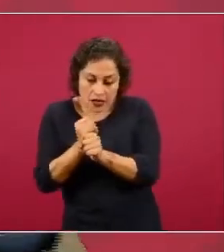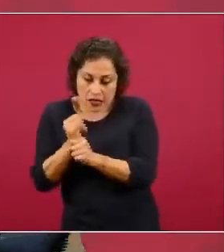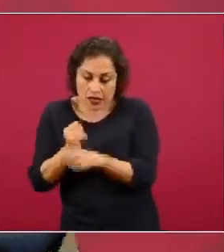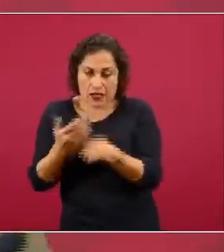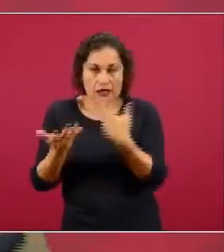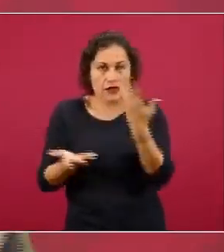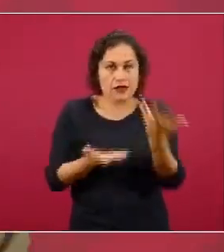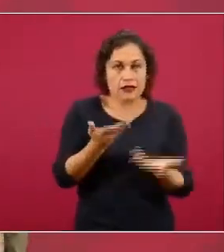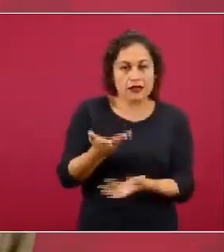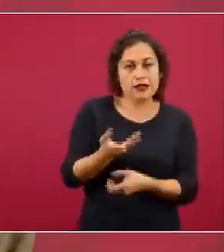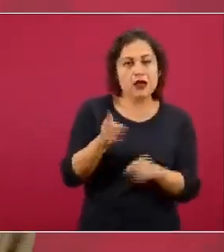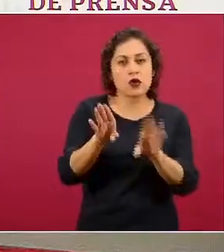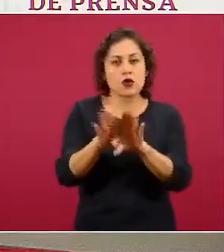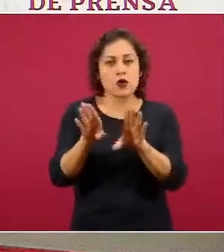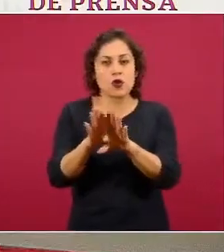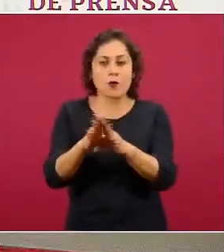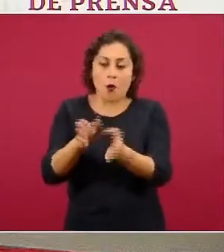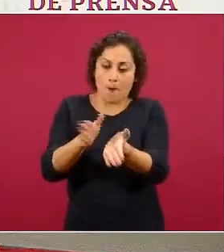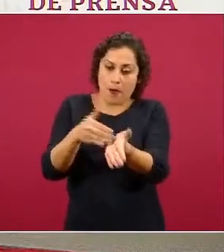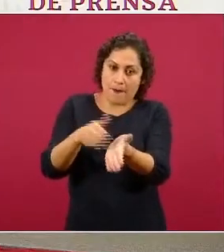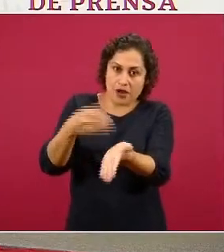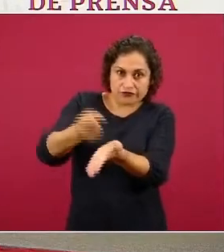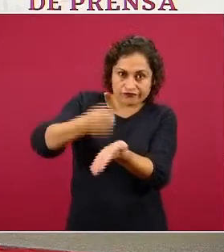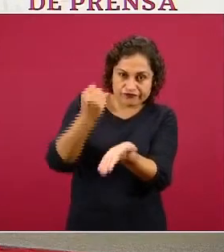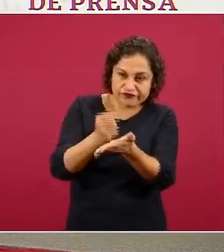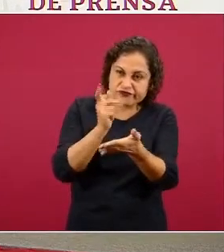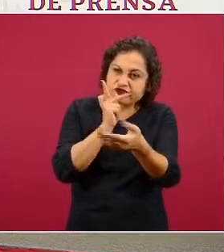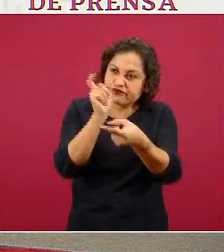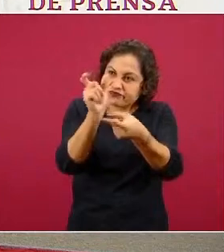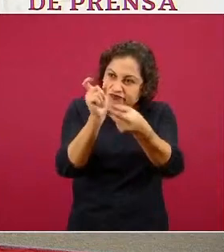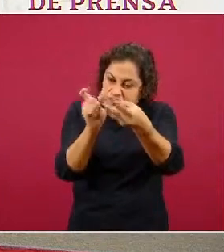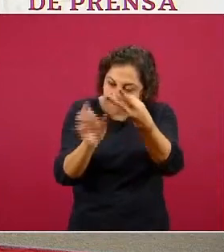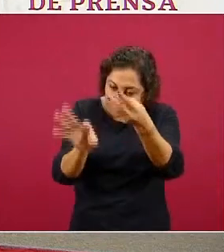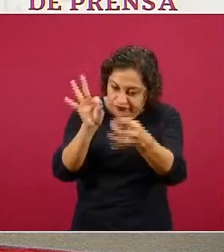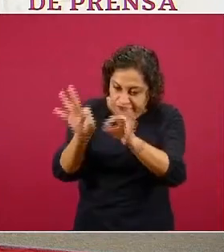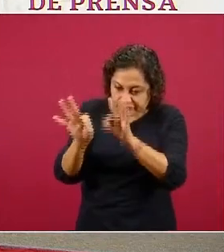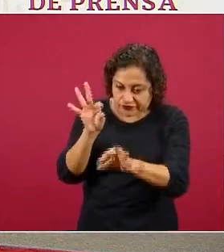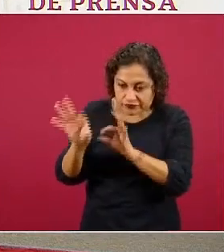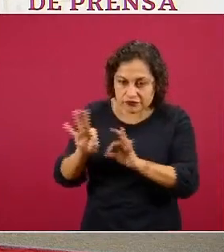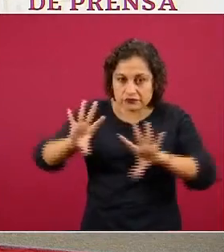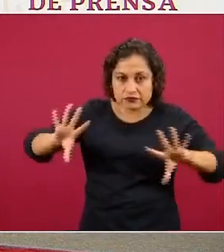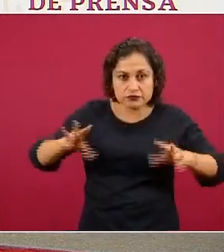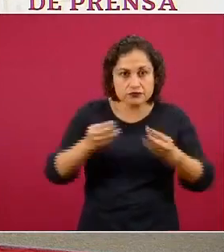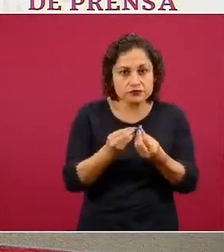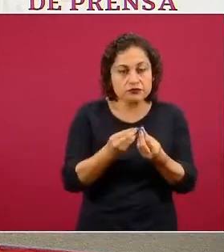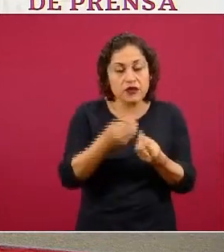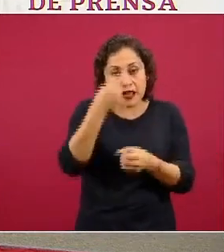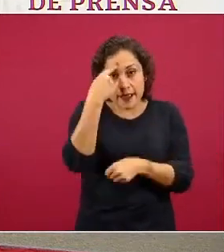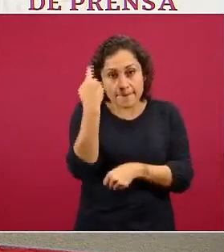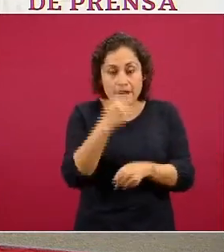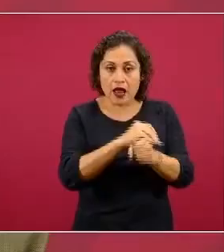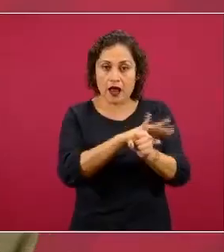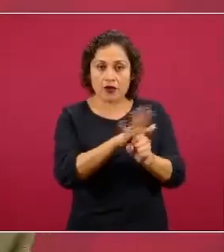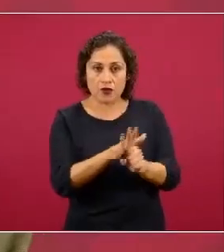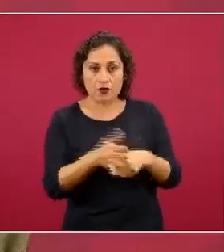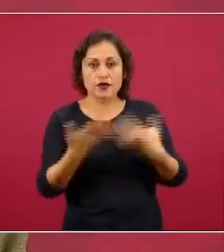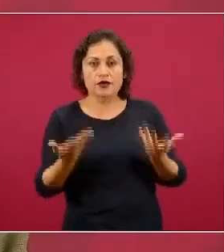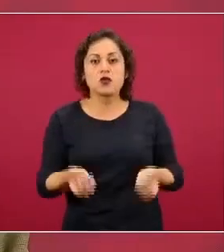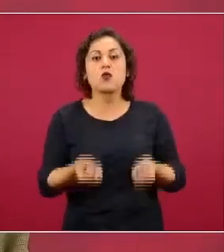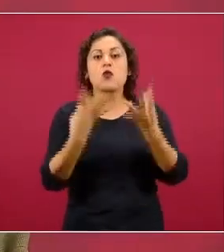palabras que vemos en las actas de defunción, puede ser atribuible a COVID, ¿no? Que son